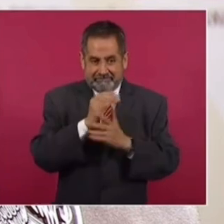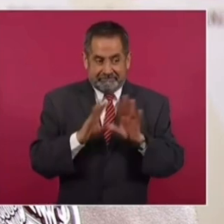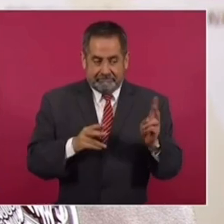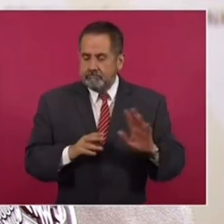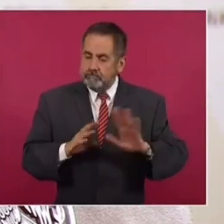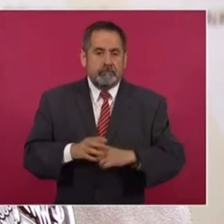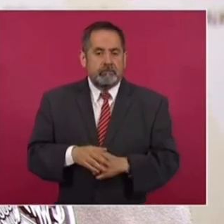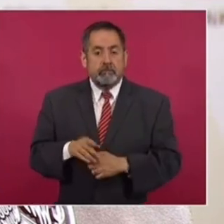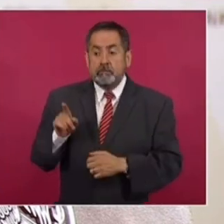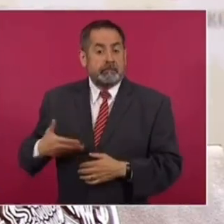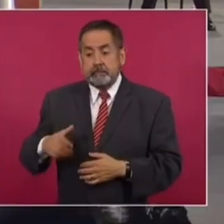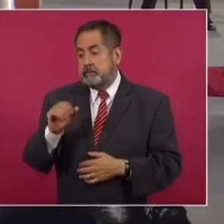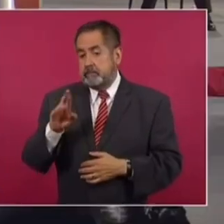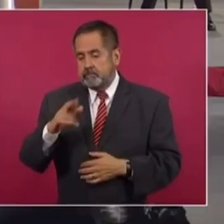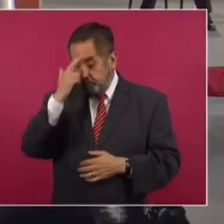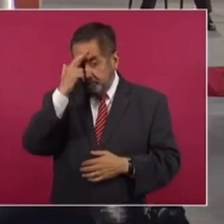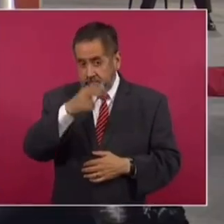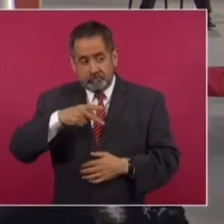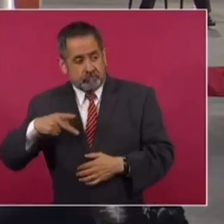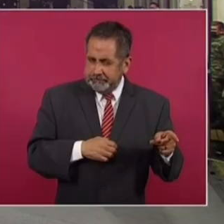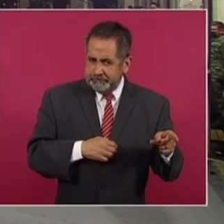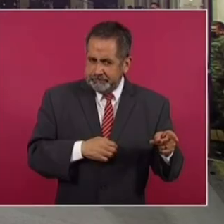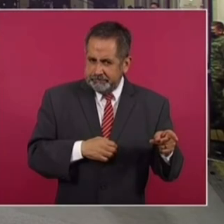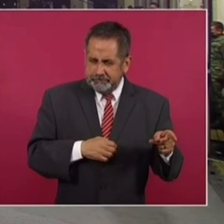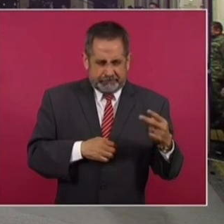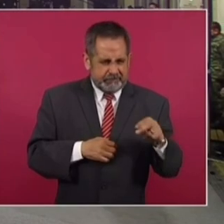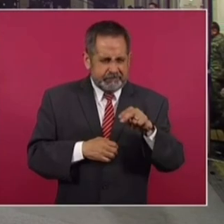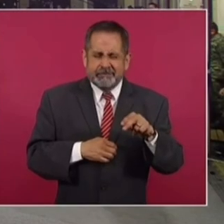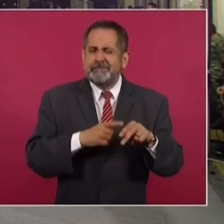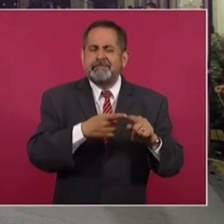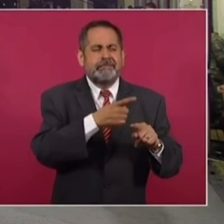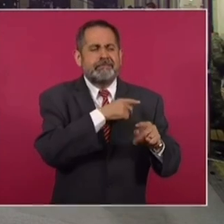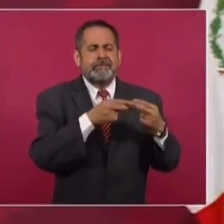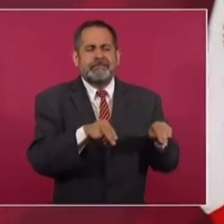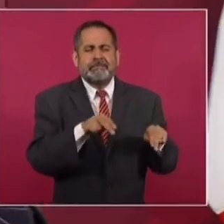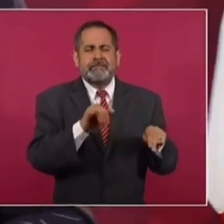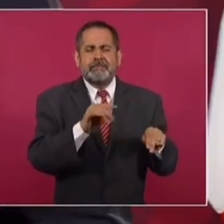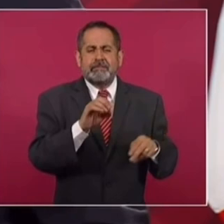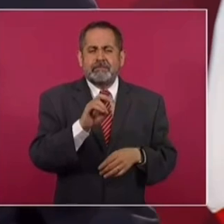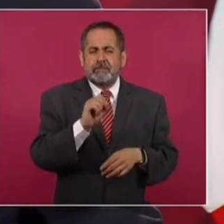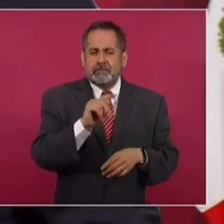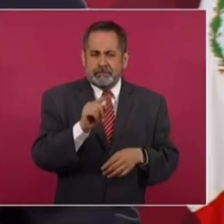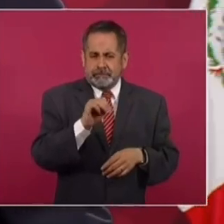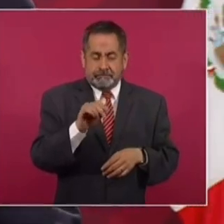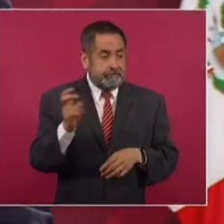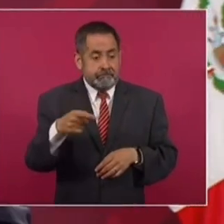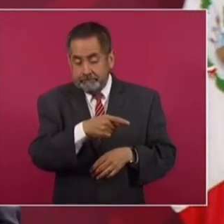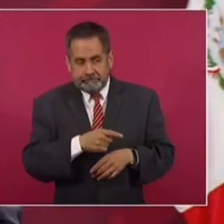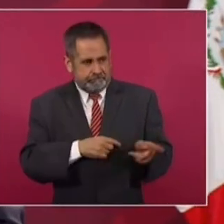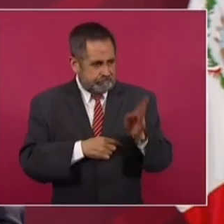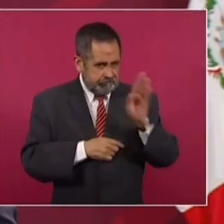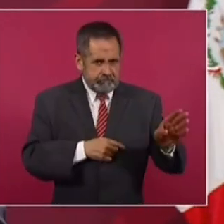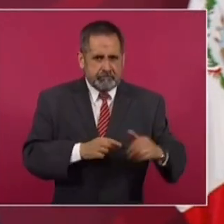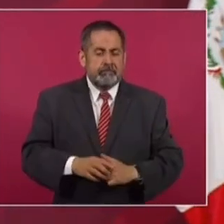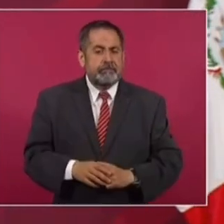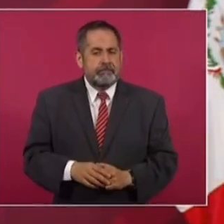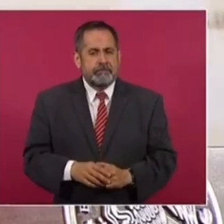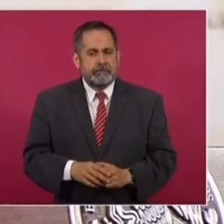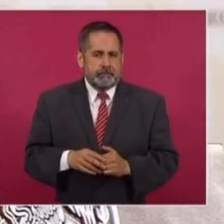entonces le preguntó al ministro el nieto de don antonio dijo